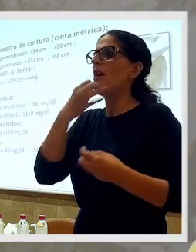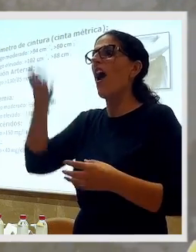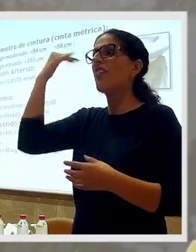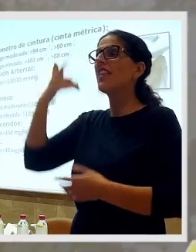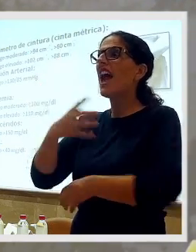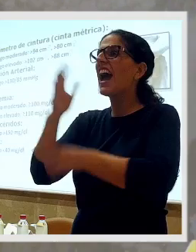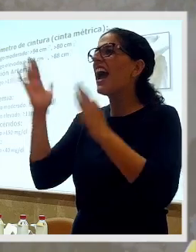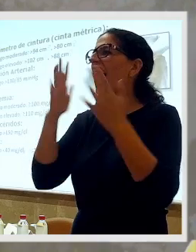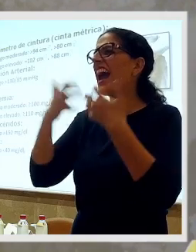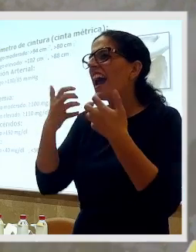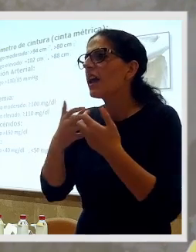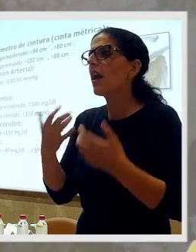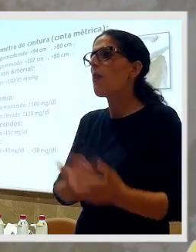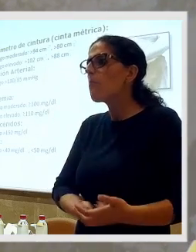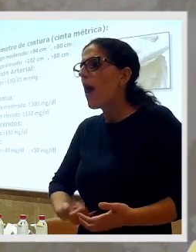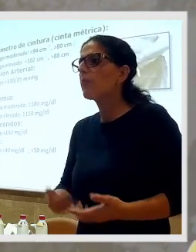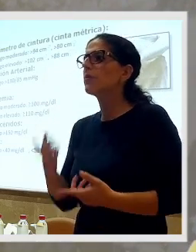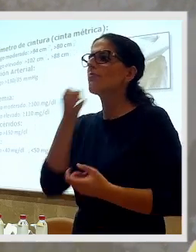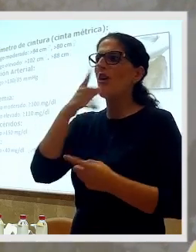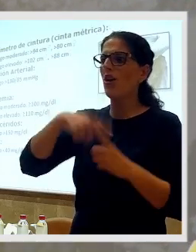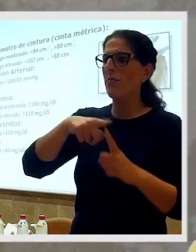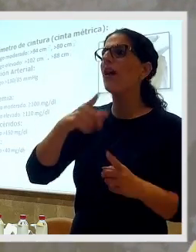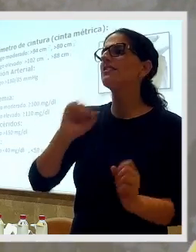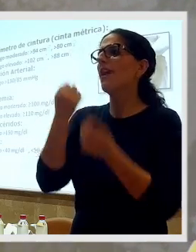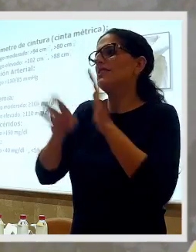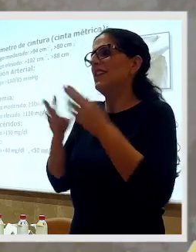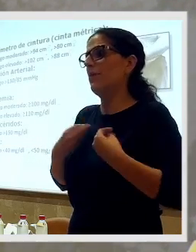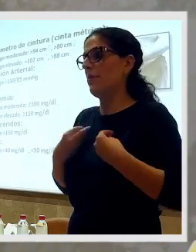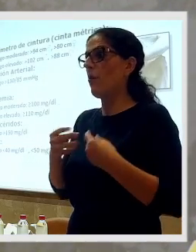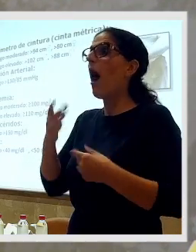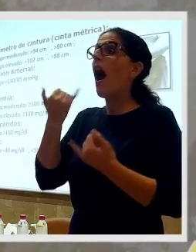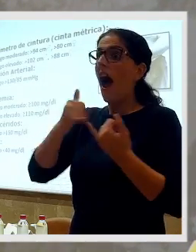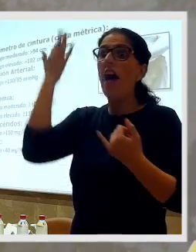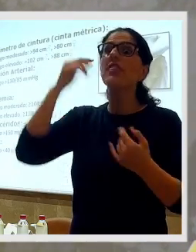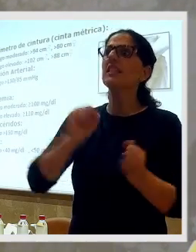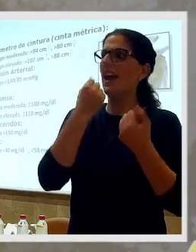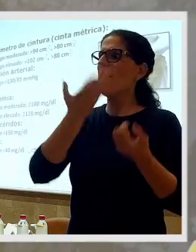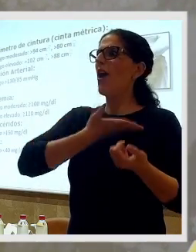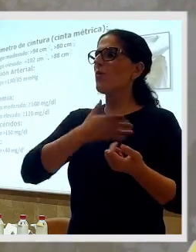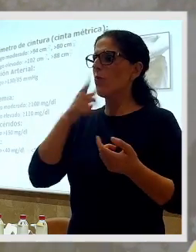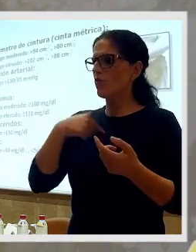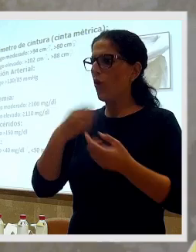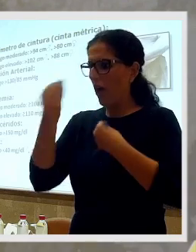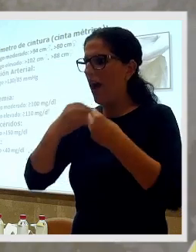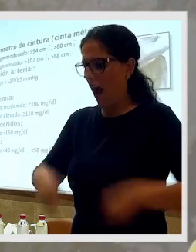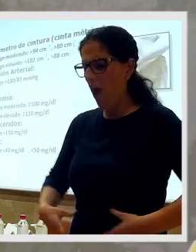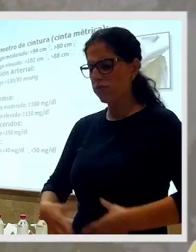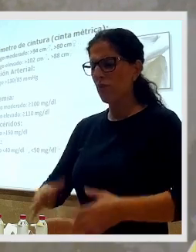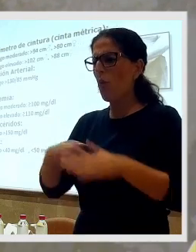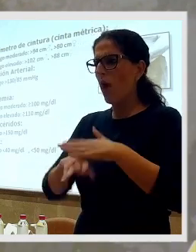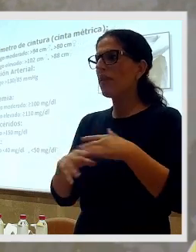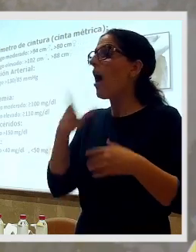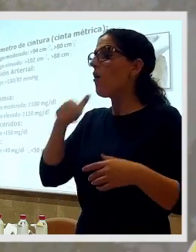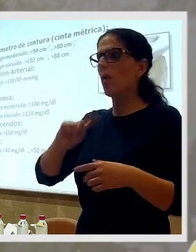en los periodos de carestía poder consumirla, un auténtico depósito de energía. ¿Cuál es el problema? Pues que cuando tenemos